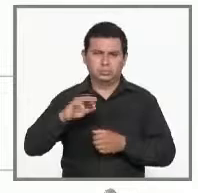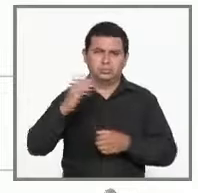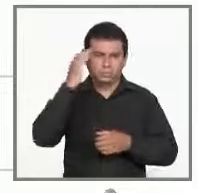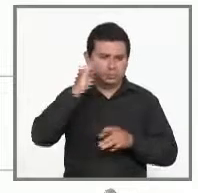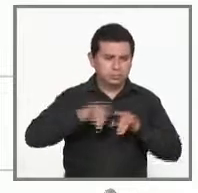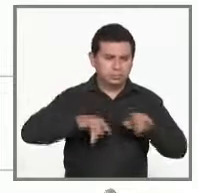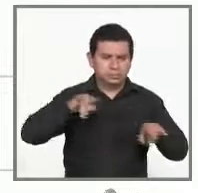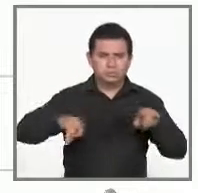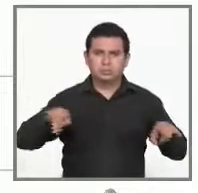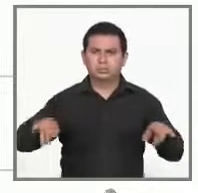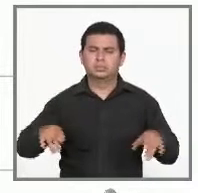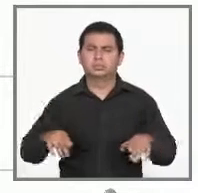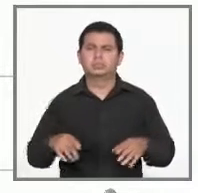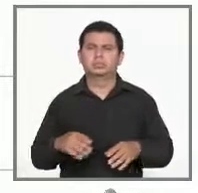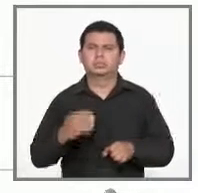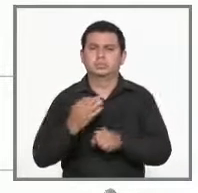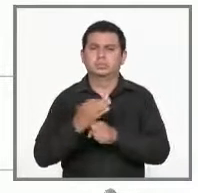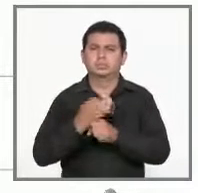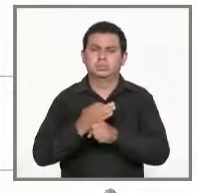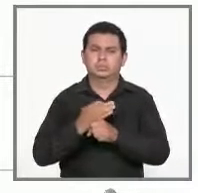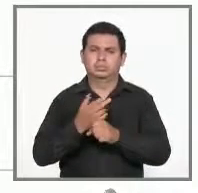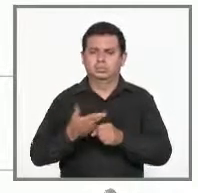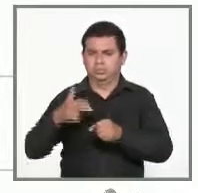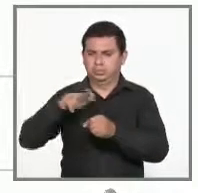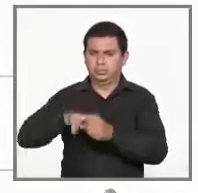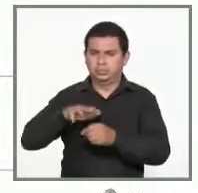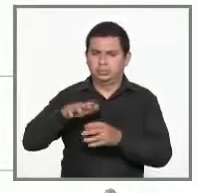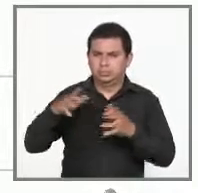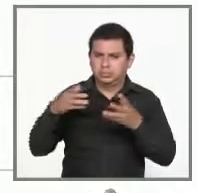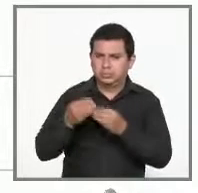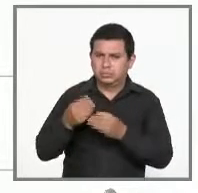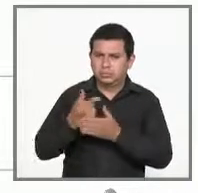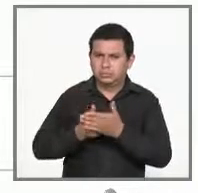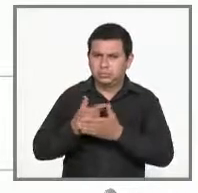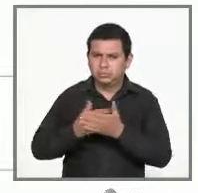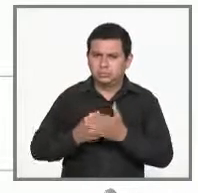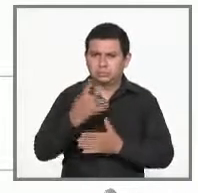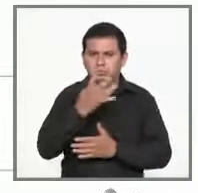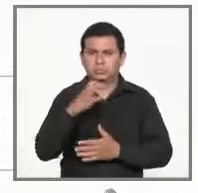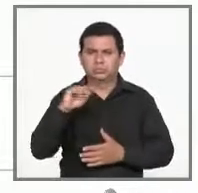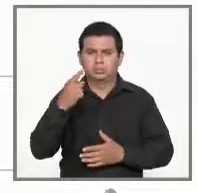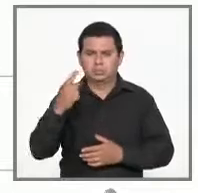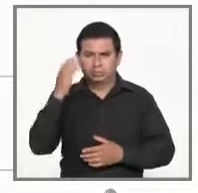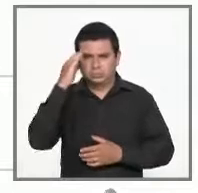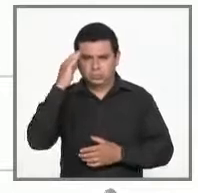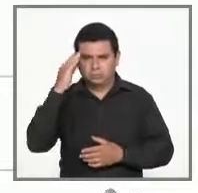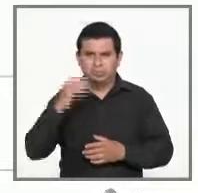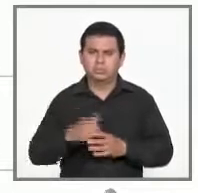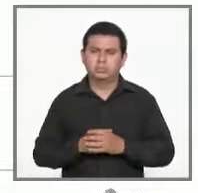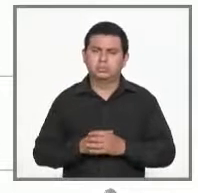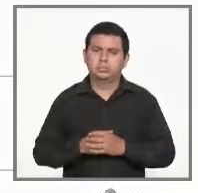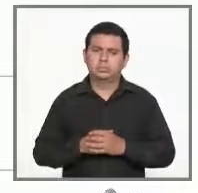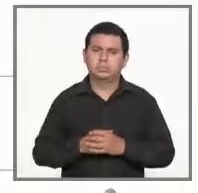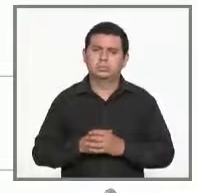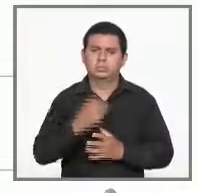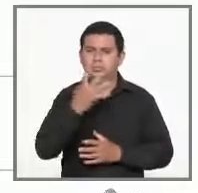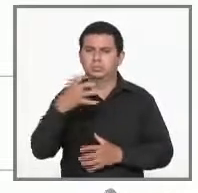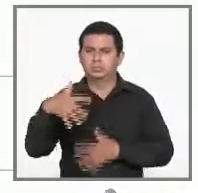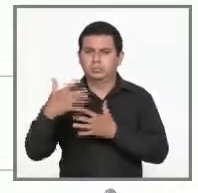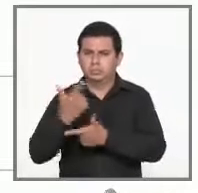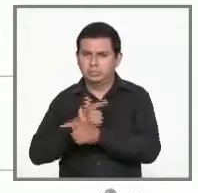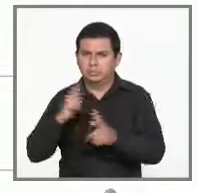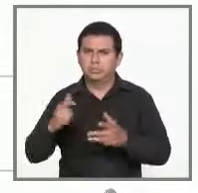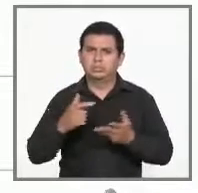hospitalarias en la ocupación tenemos un total de 491 disponibles 415 y